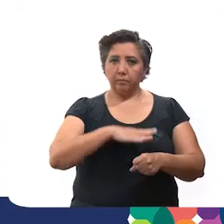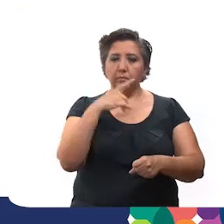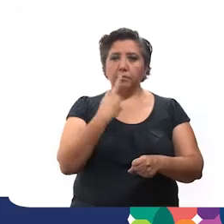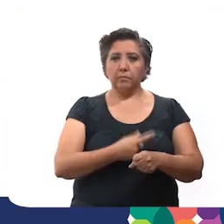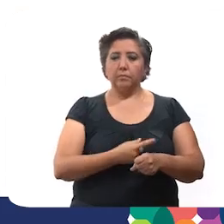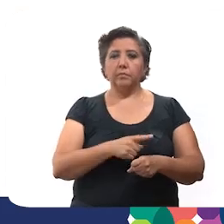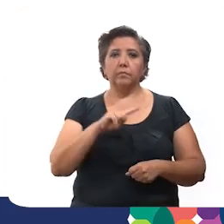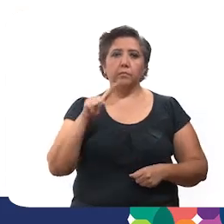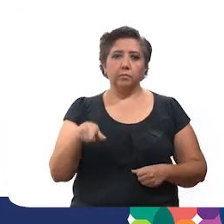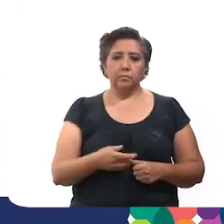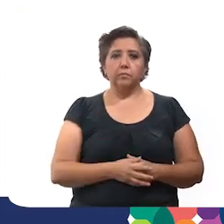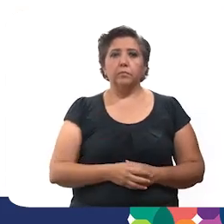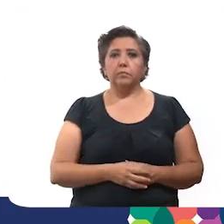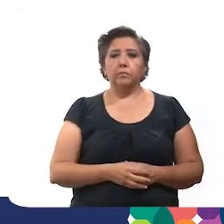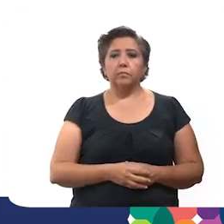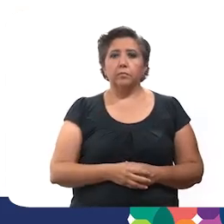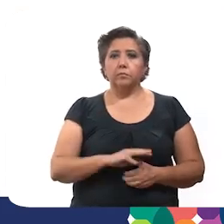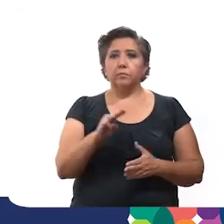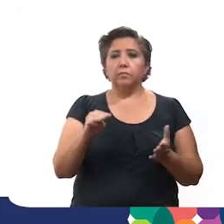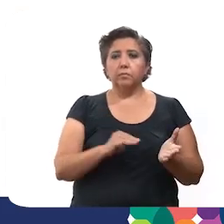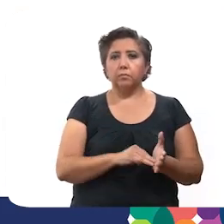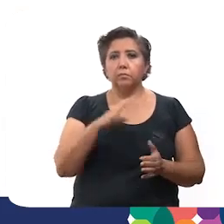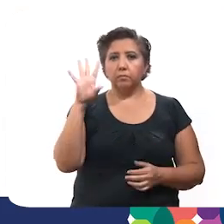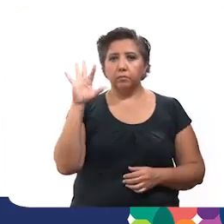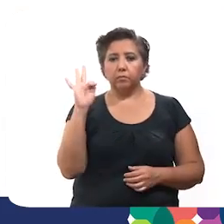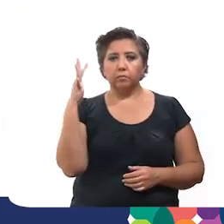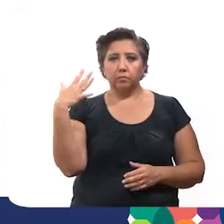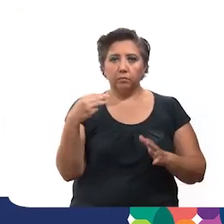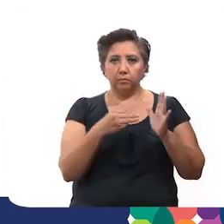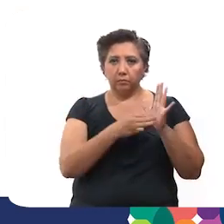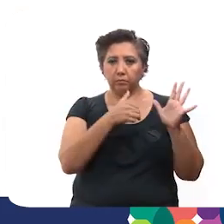con mayor número de personas contagiadas son Mérida con